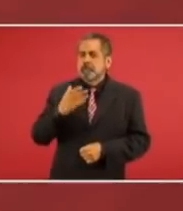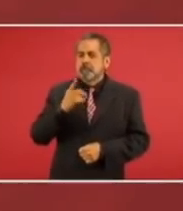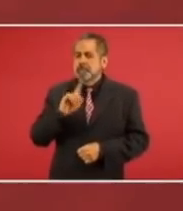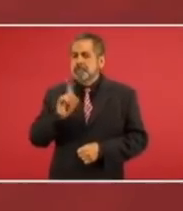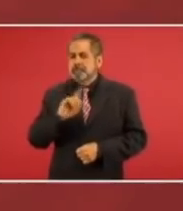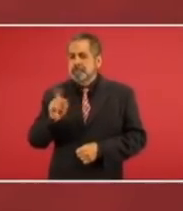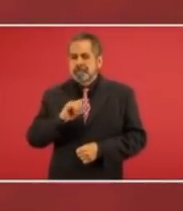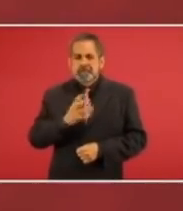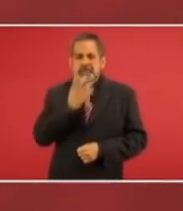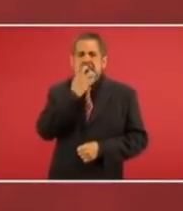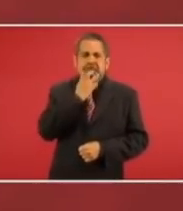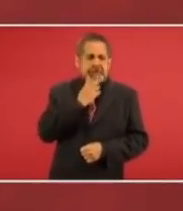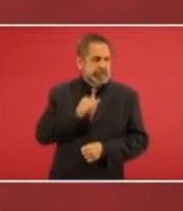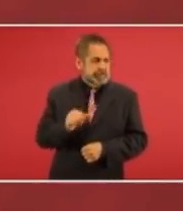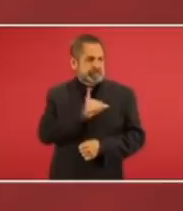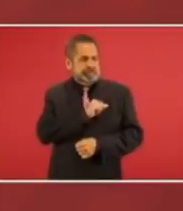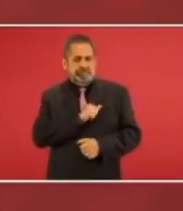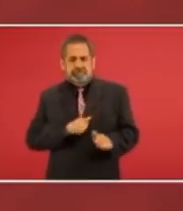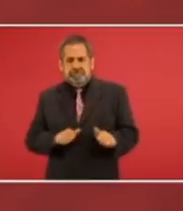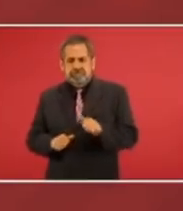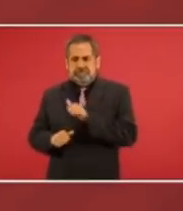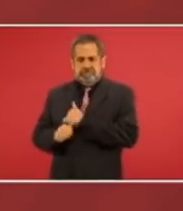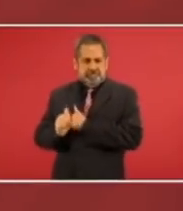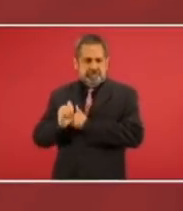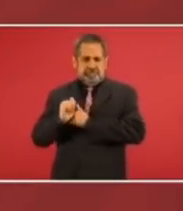las mezquindades,